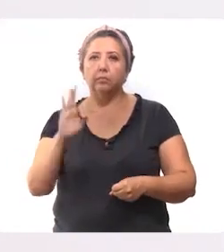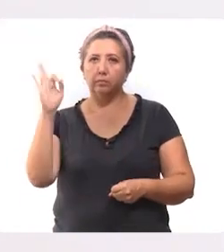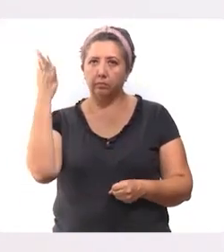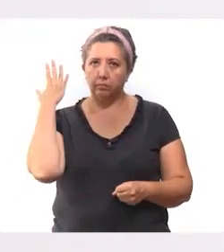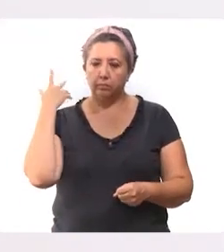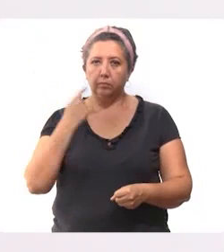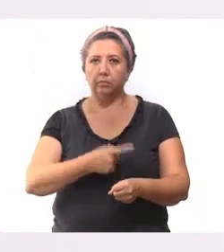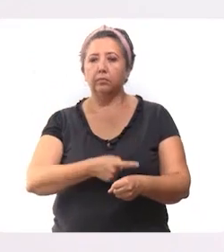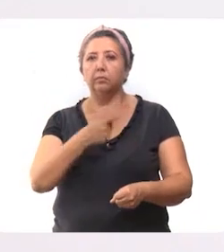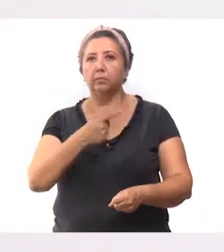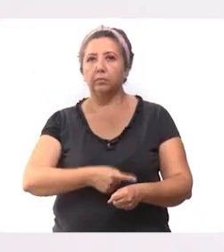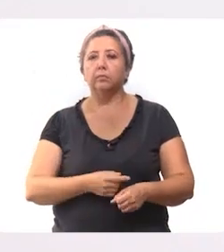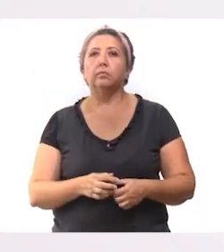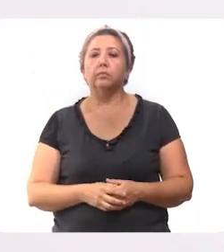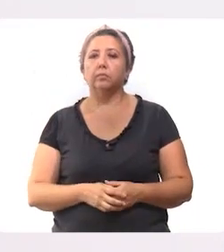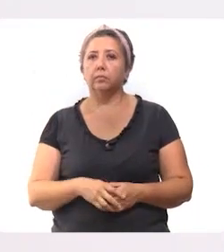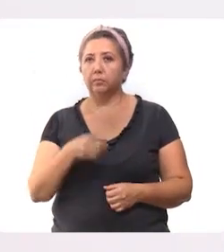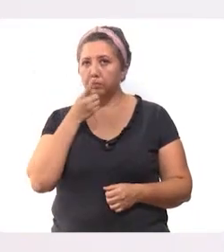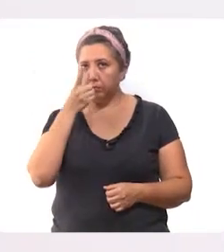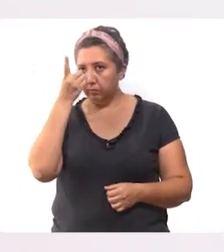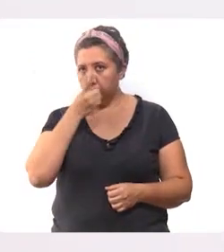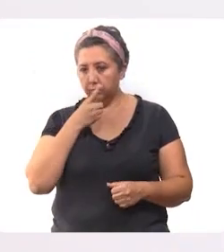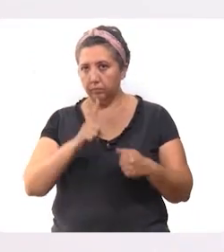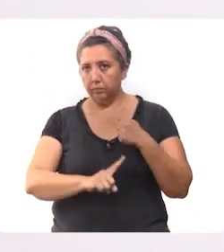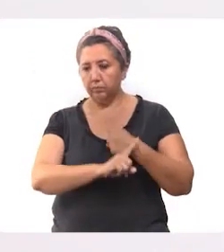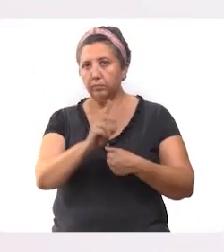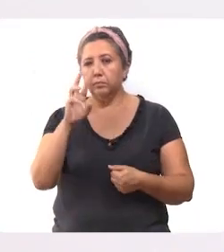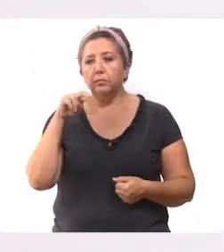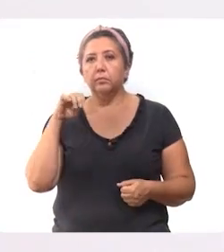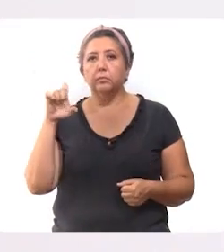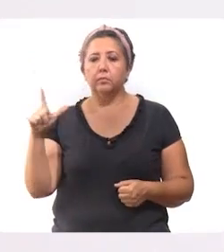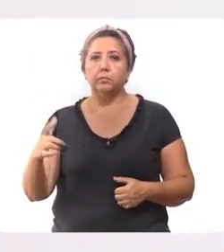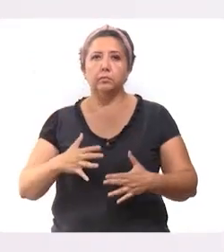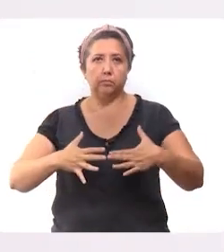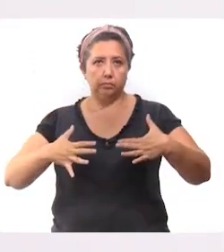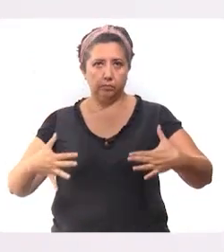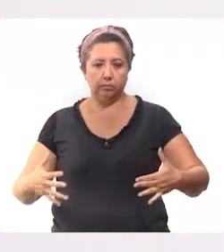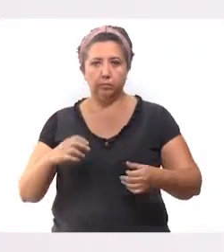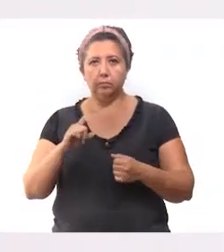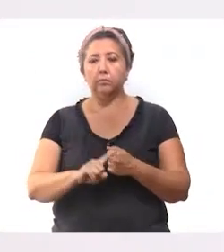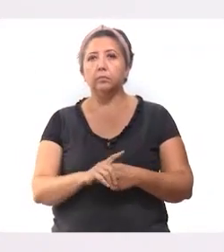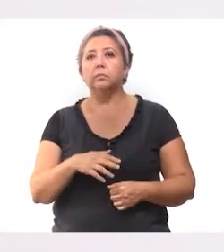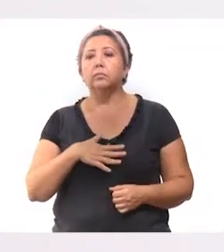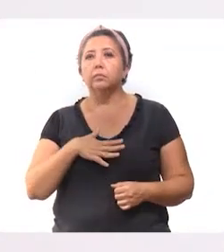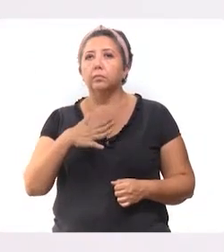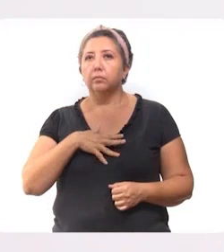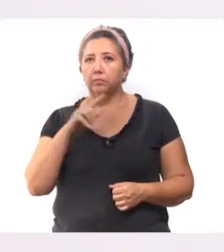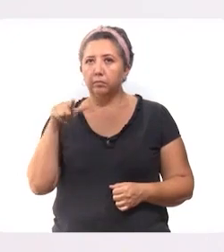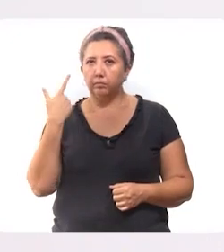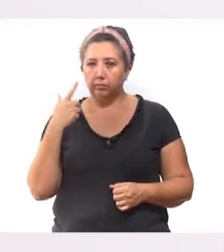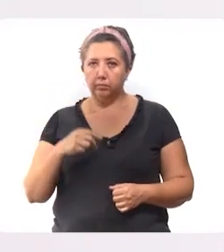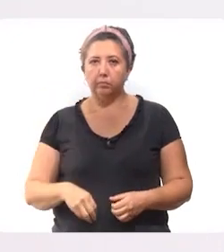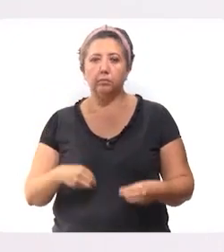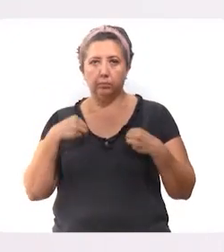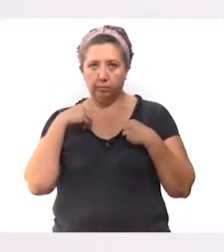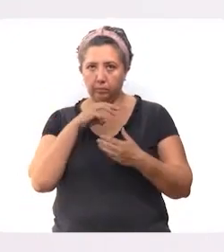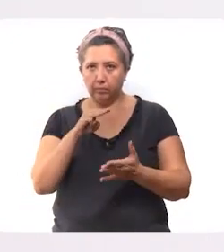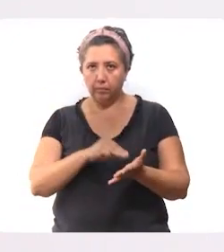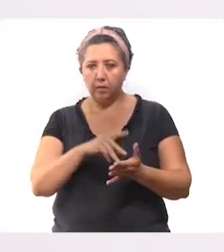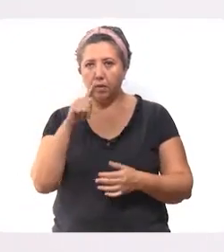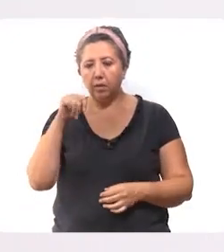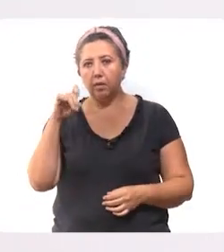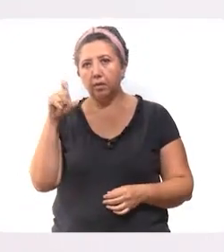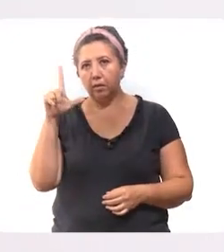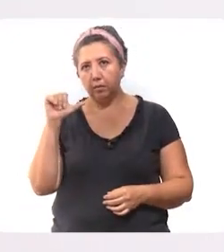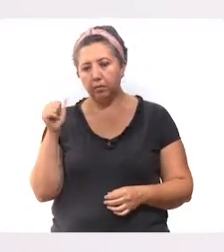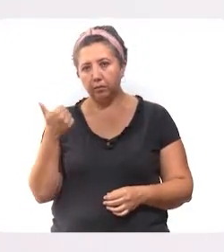principales enfermedades fueron hipertensión arterial, diabetes, insuficiencia renal crónica, obesidad y EPOC. 12 residían en Mérida, 1 en Tecal